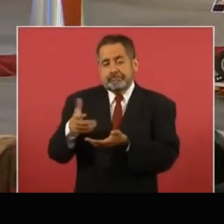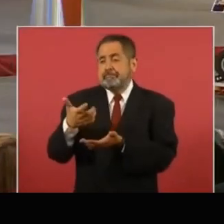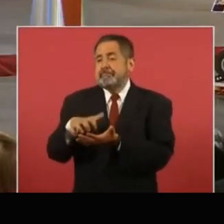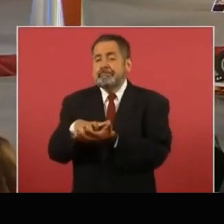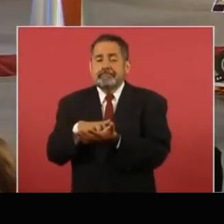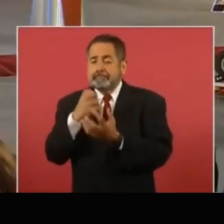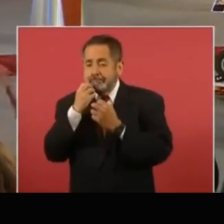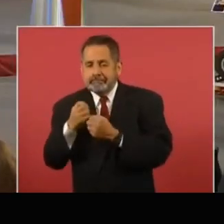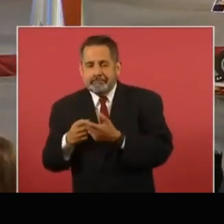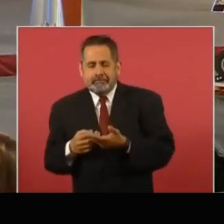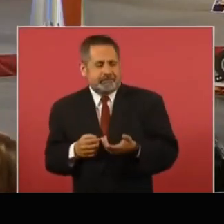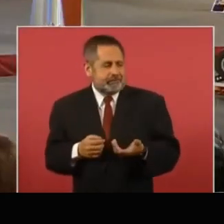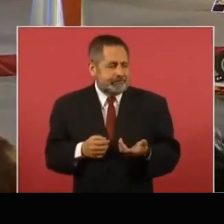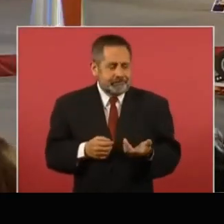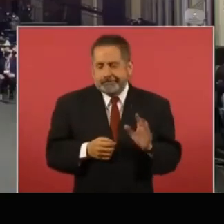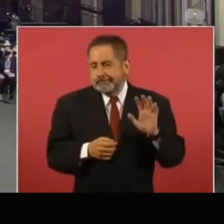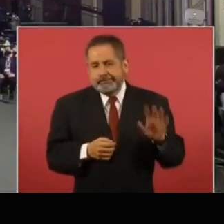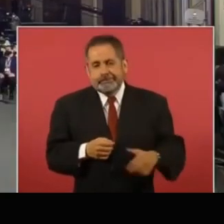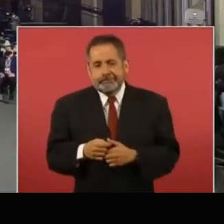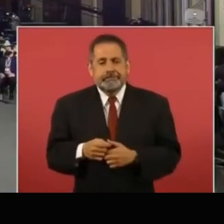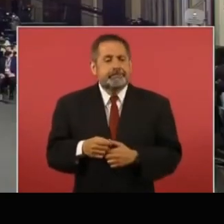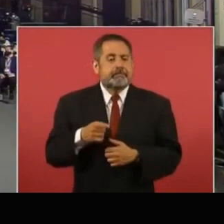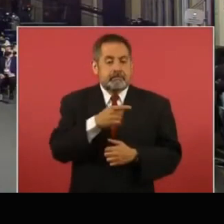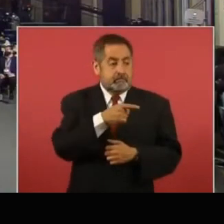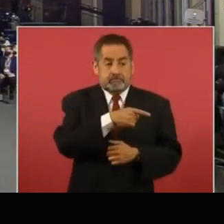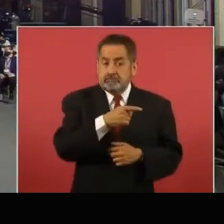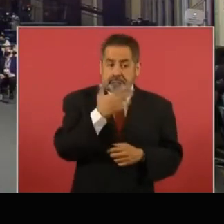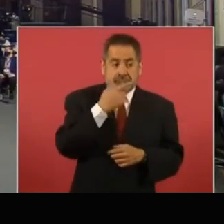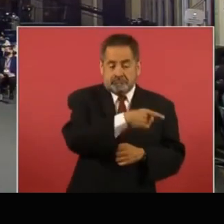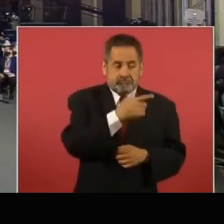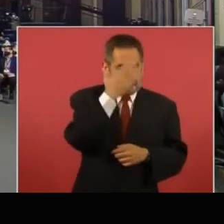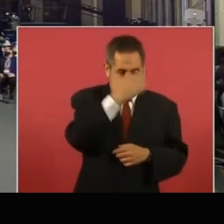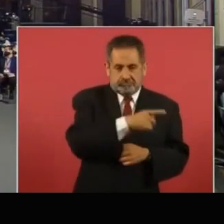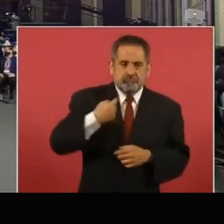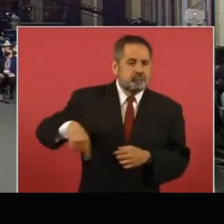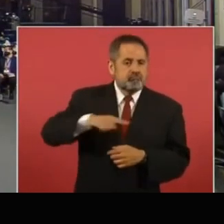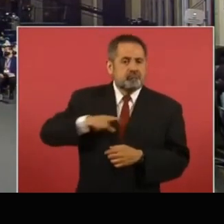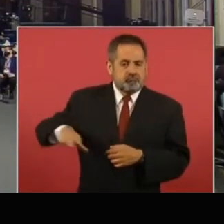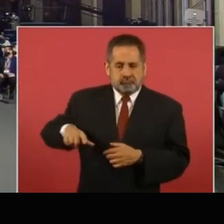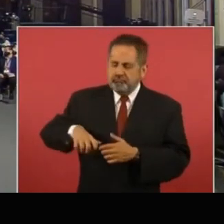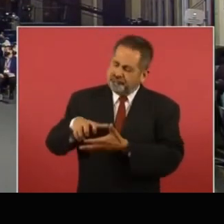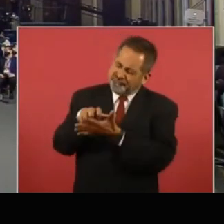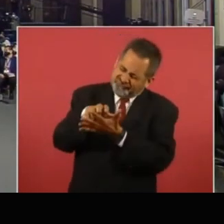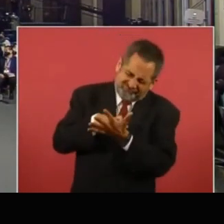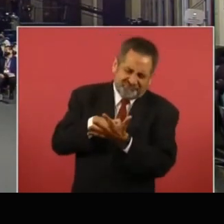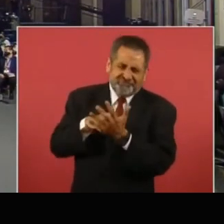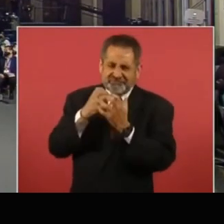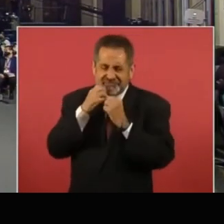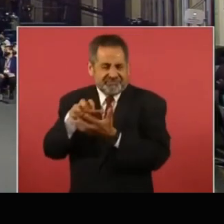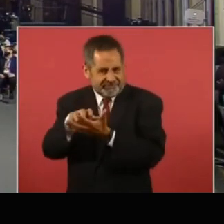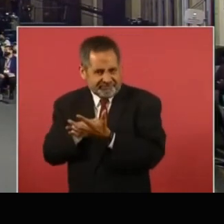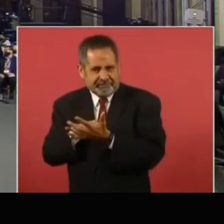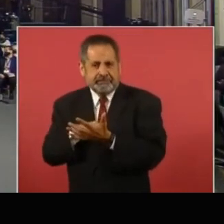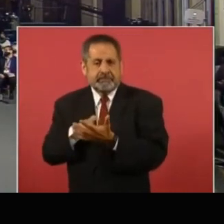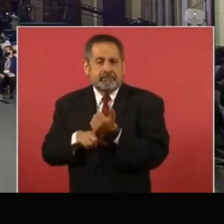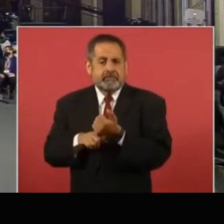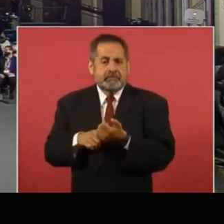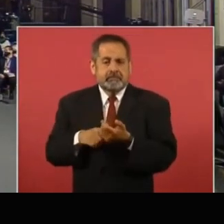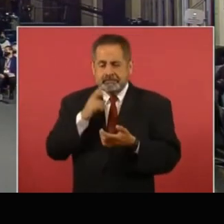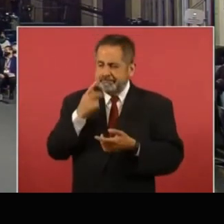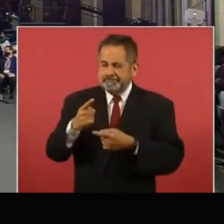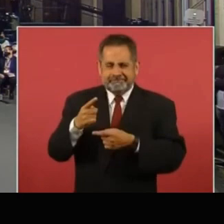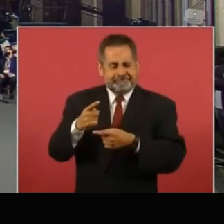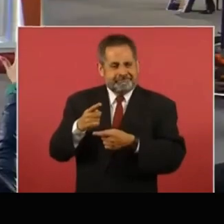que ya este dado como un hecho de que estamos en esa fase superior porque ya pasamos de la austeridad